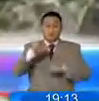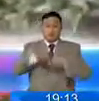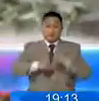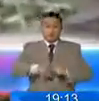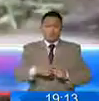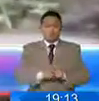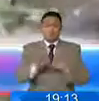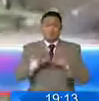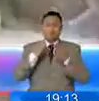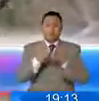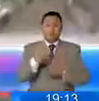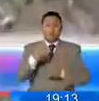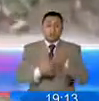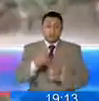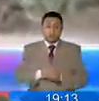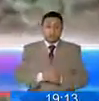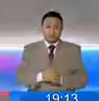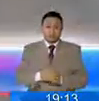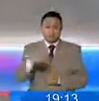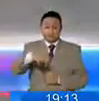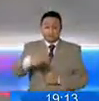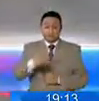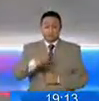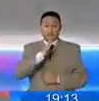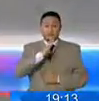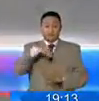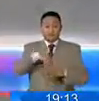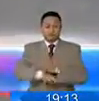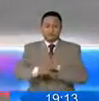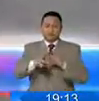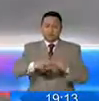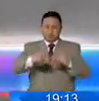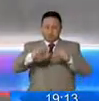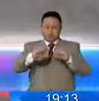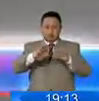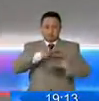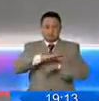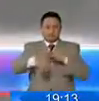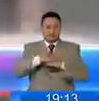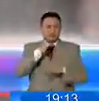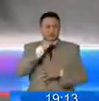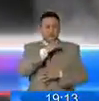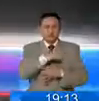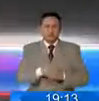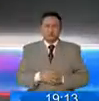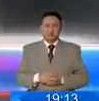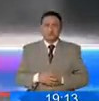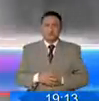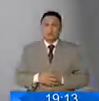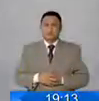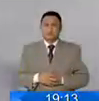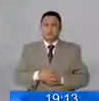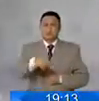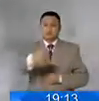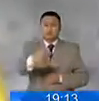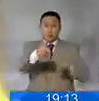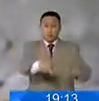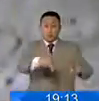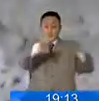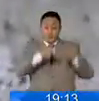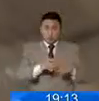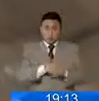prácticamente familias damnificadas. Aquí el agua ingresó con lodo, piedras y maleza. Este medio paso hay un puentecito que también se lo llevó aquí, pues,